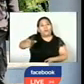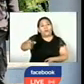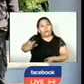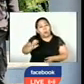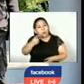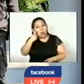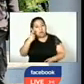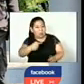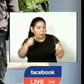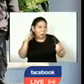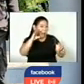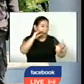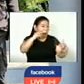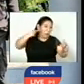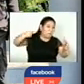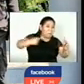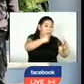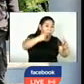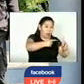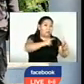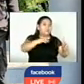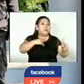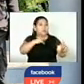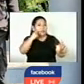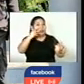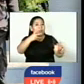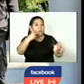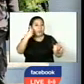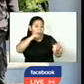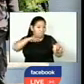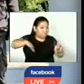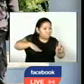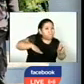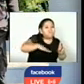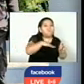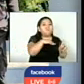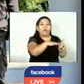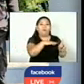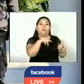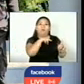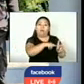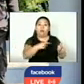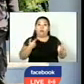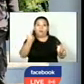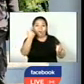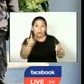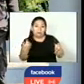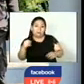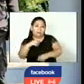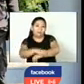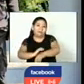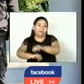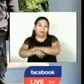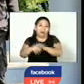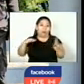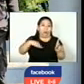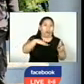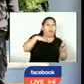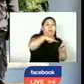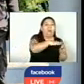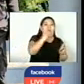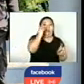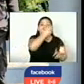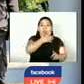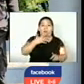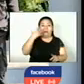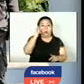público insultó al gestor y posteriormente intentó embestirlo con la unidad de transporte ocasionándole lesiones graves en el